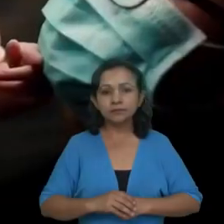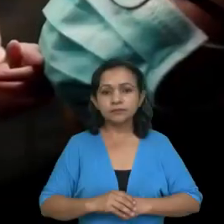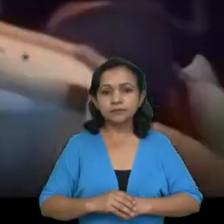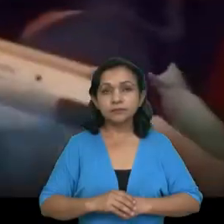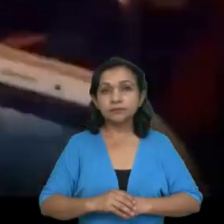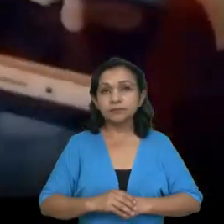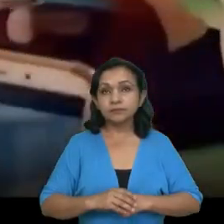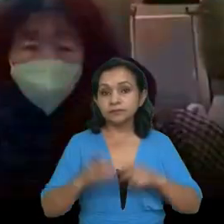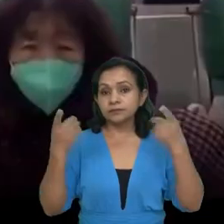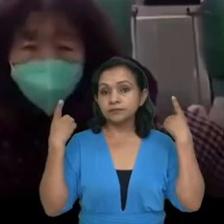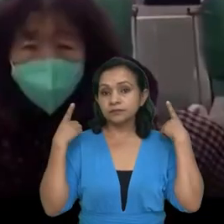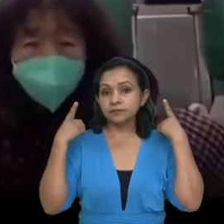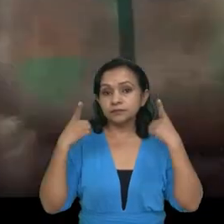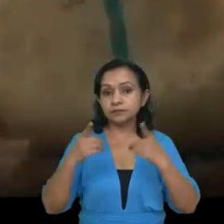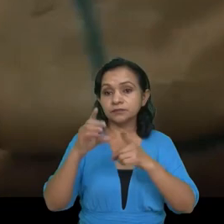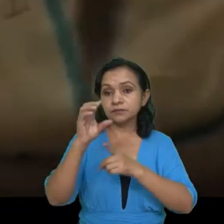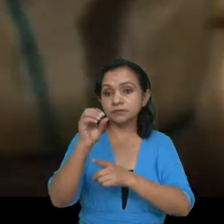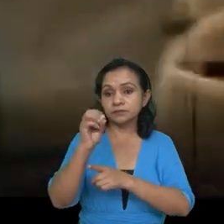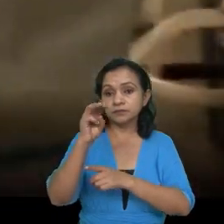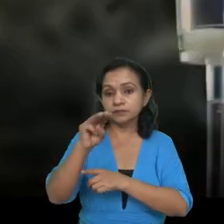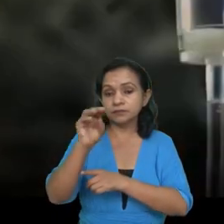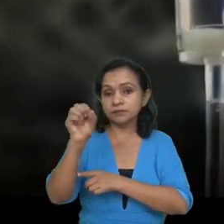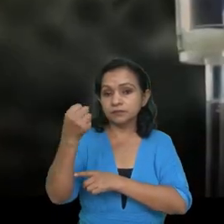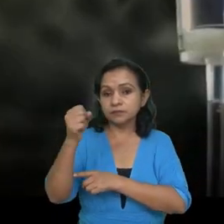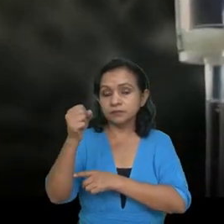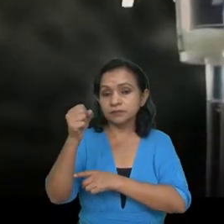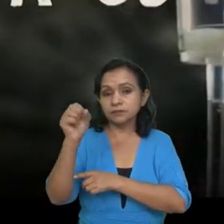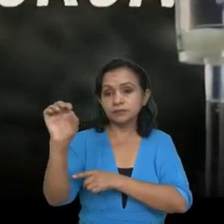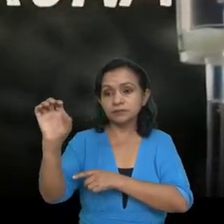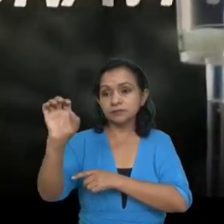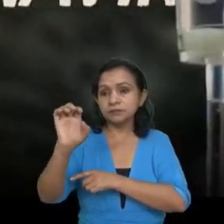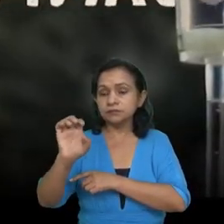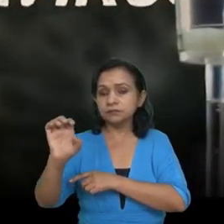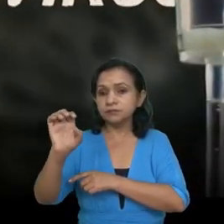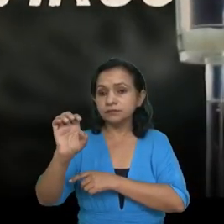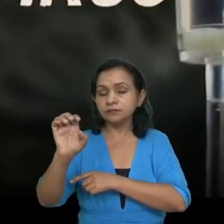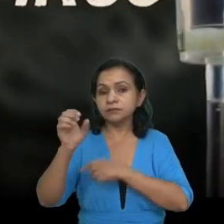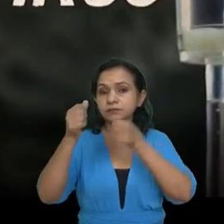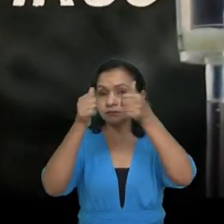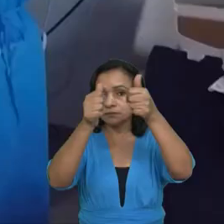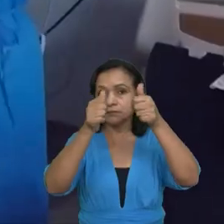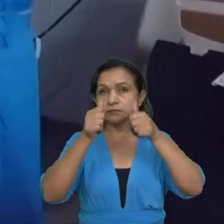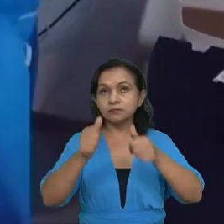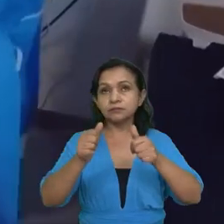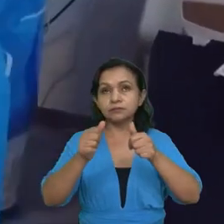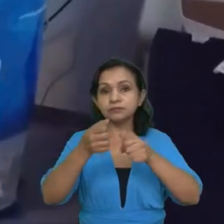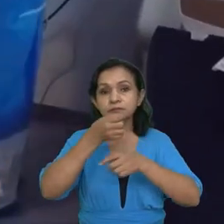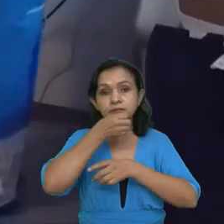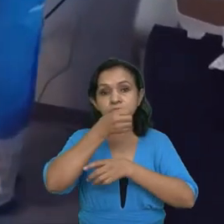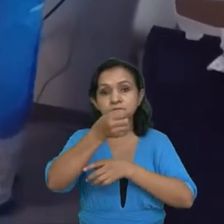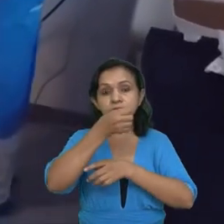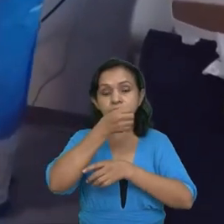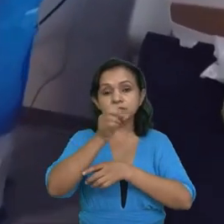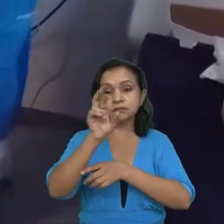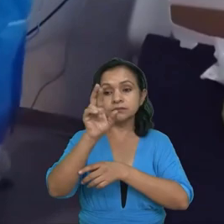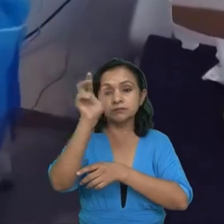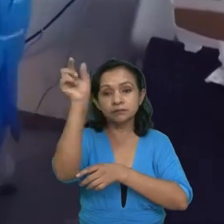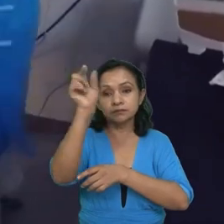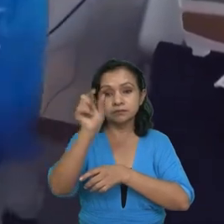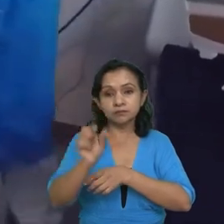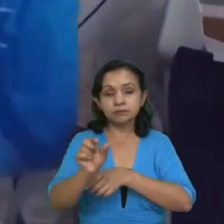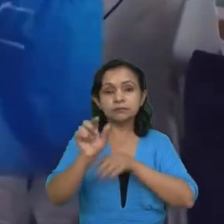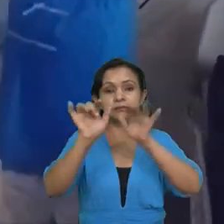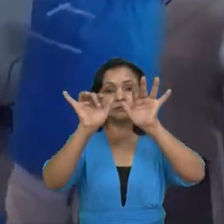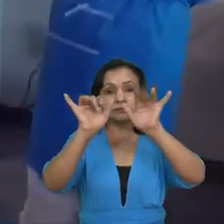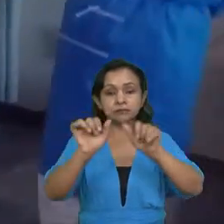el director de la organización mundial de la salud en europa ha comunicado durante una rueda de prensa desde roma italia que se han